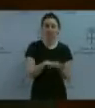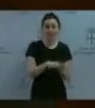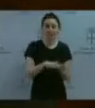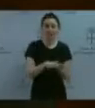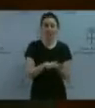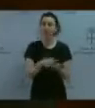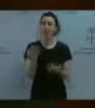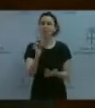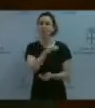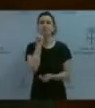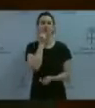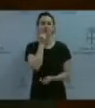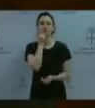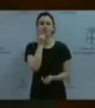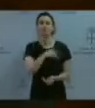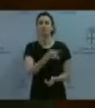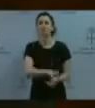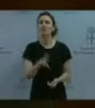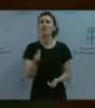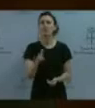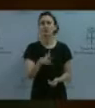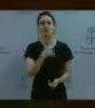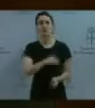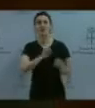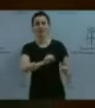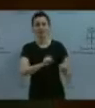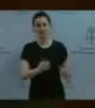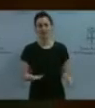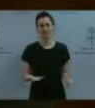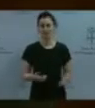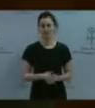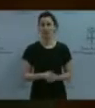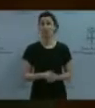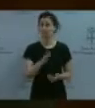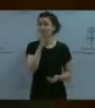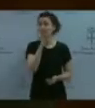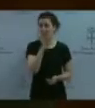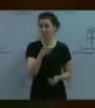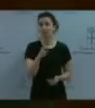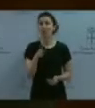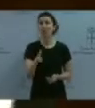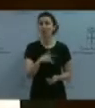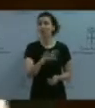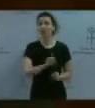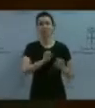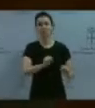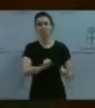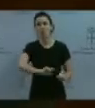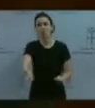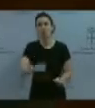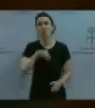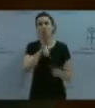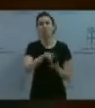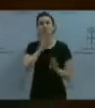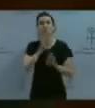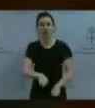derecho a no tolerar la intolerancia. Y por ello, por ese derecho a no tolerar la intolerancia, yo voy a votar a favor de esta modificación del